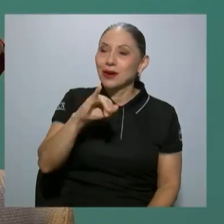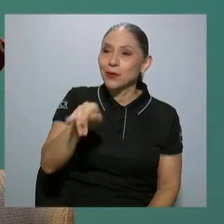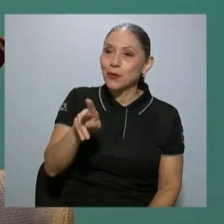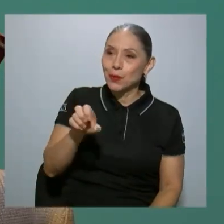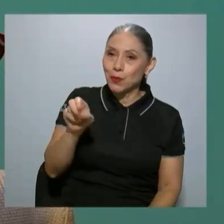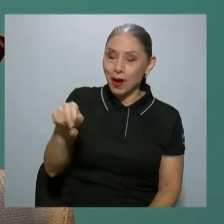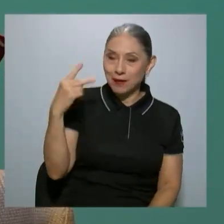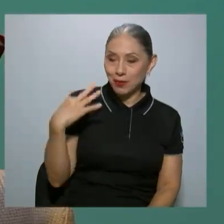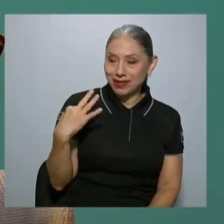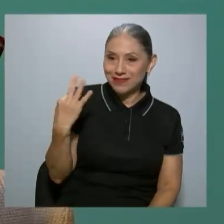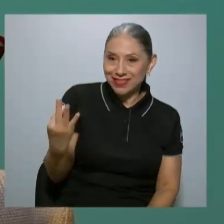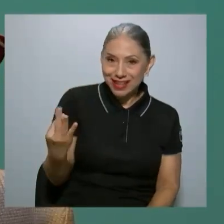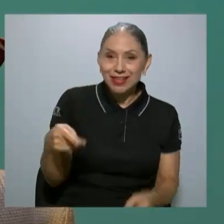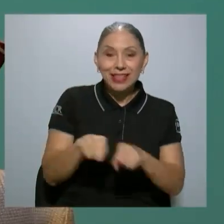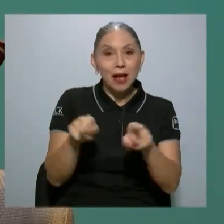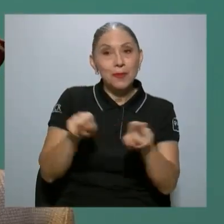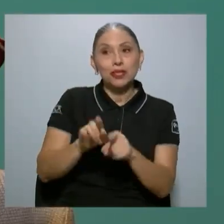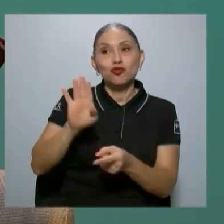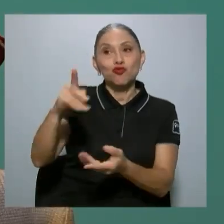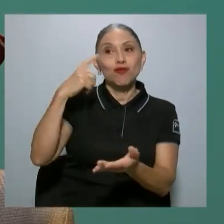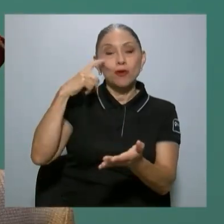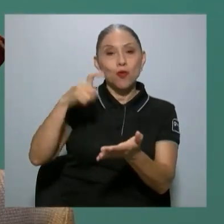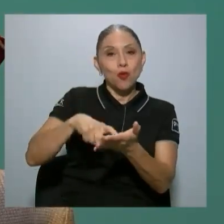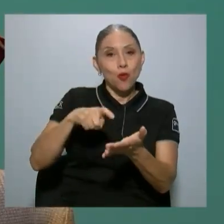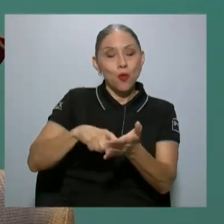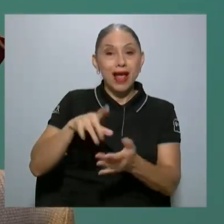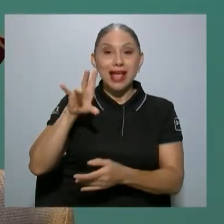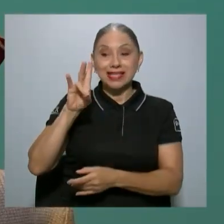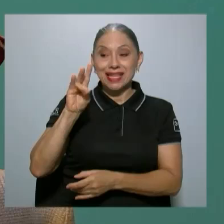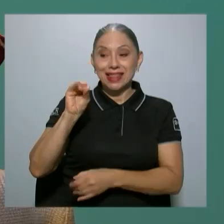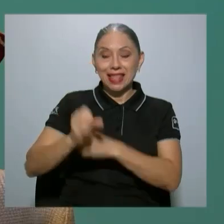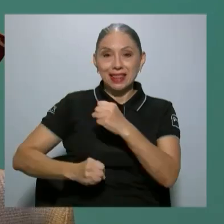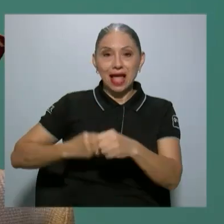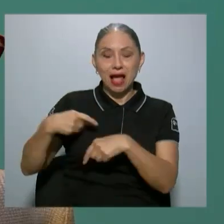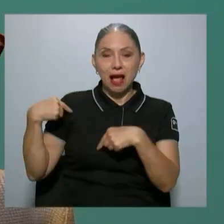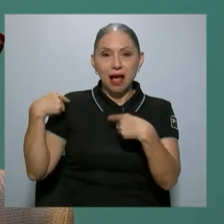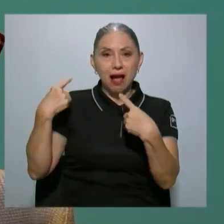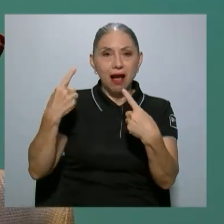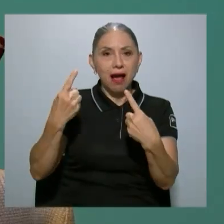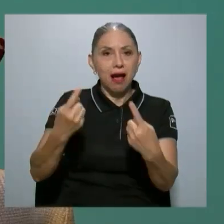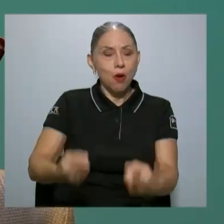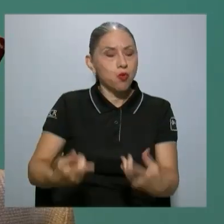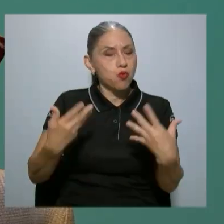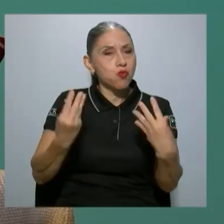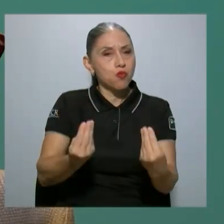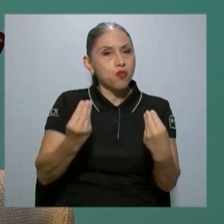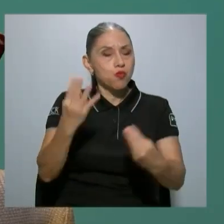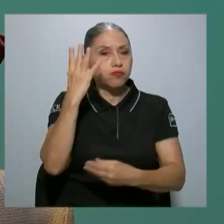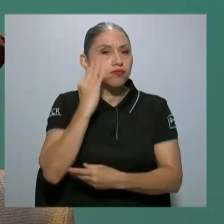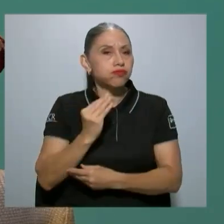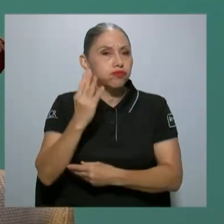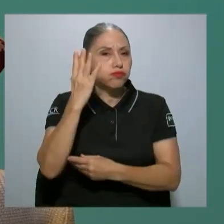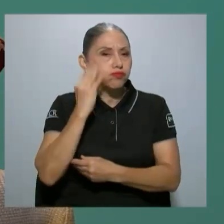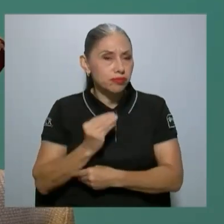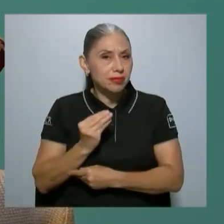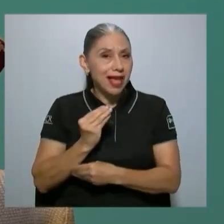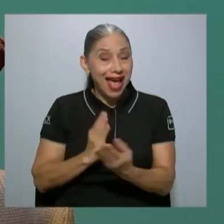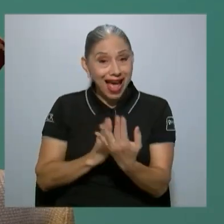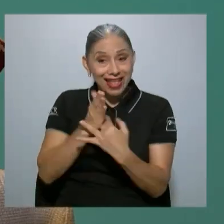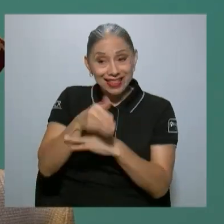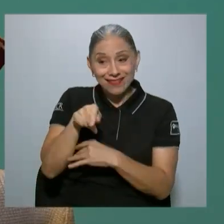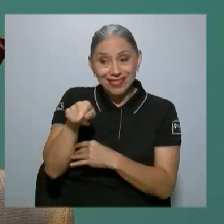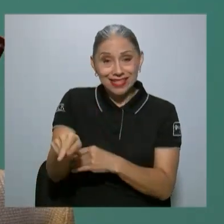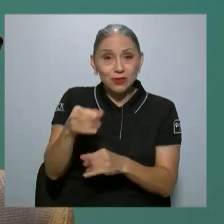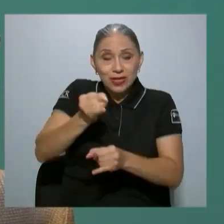esta invitación y por este reconocimiento. 70 años ya es una trayectoria bastante larga, a través de la cual el instituto se